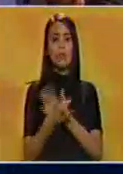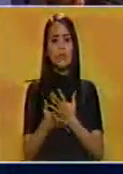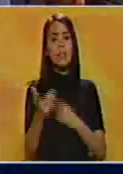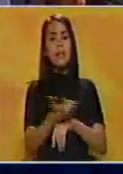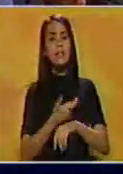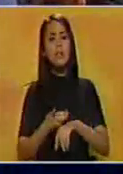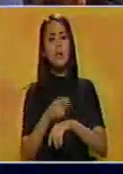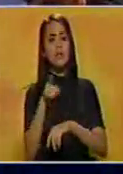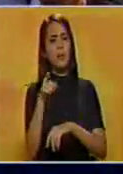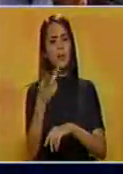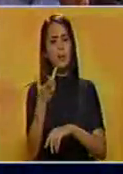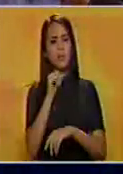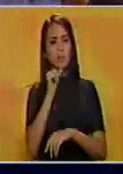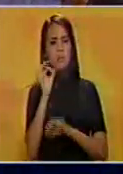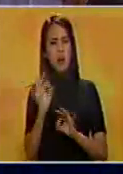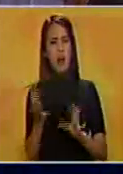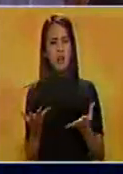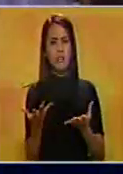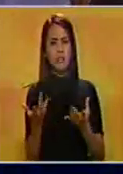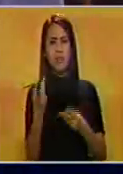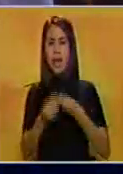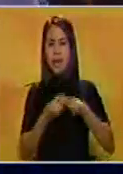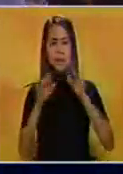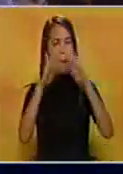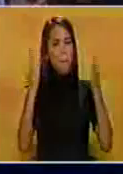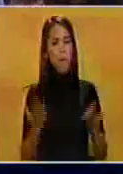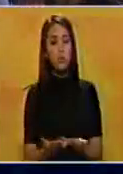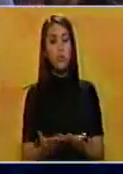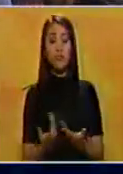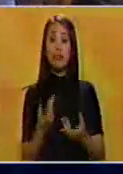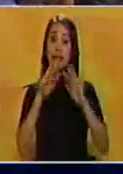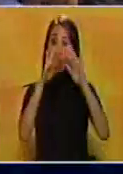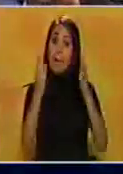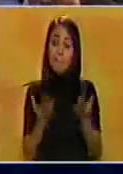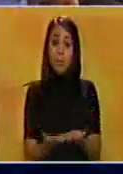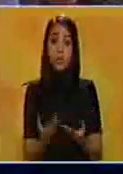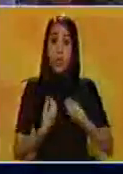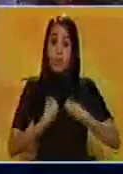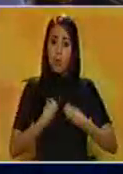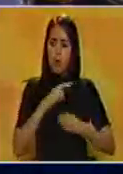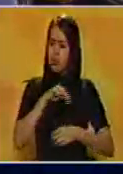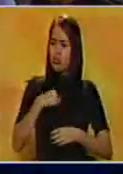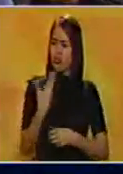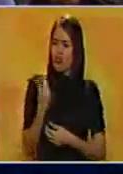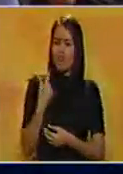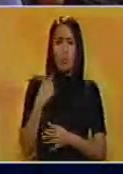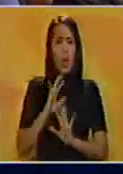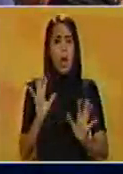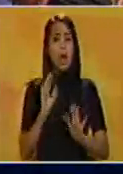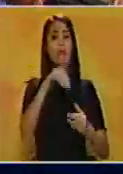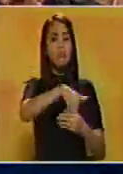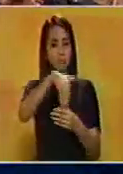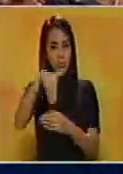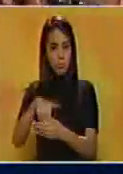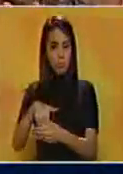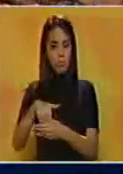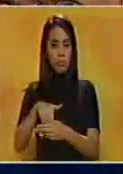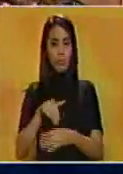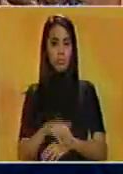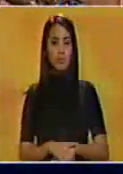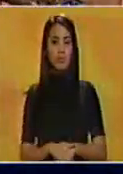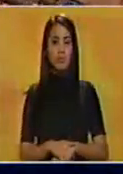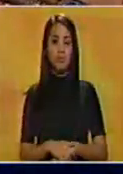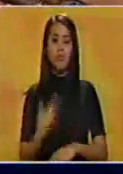gobierno supremacista está haciendo en el mundo. Así que es el mundo el que está preocupado, nosotros no. Nosotros vamos a unas elecciones, vamos a